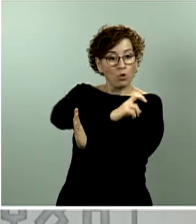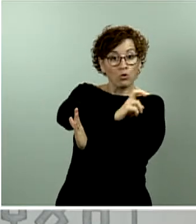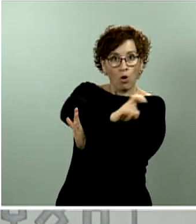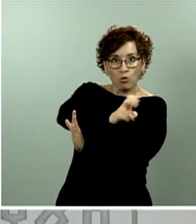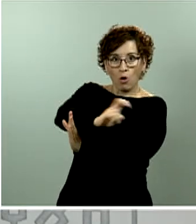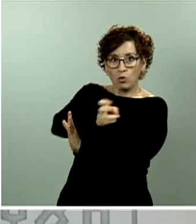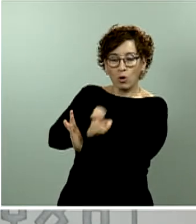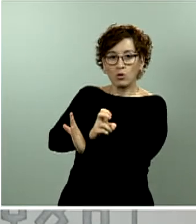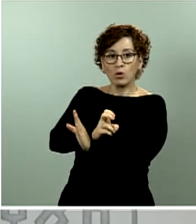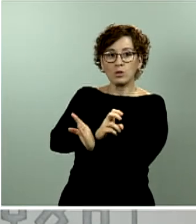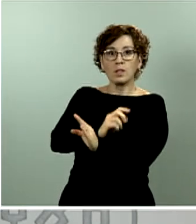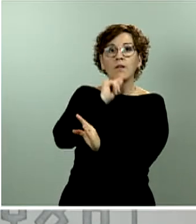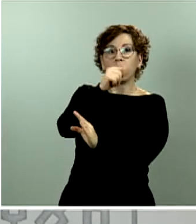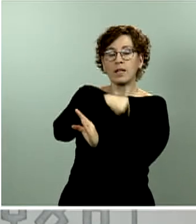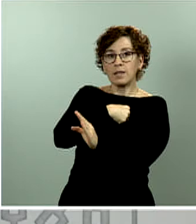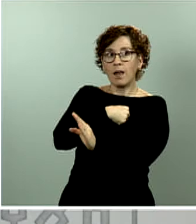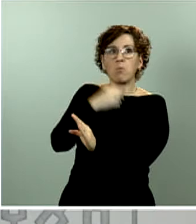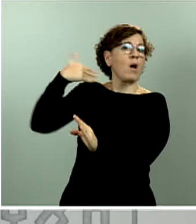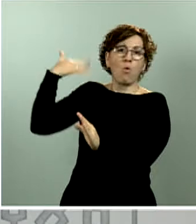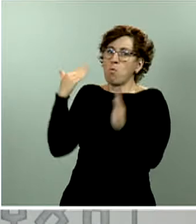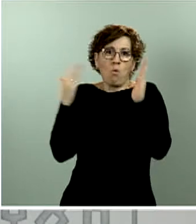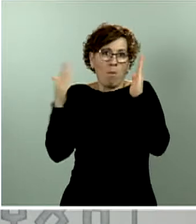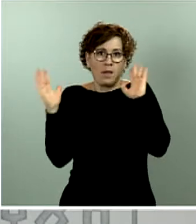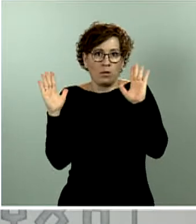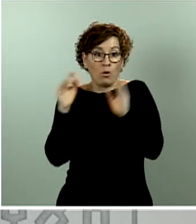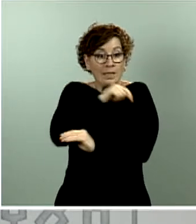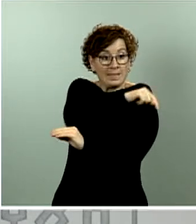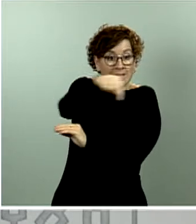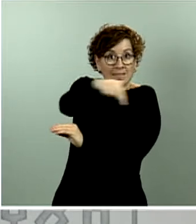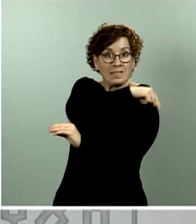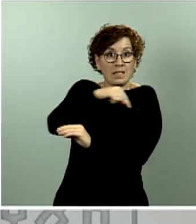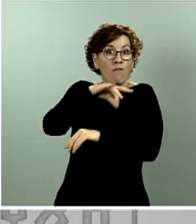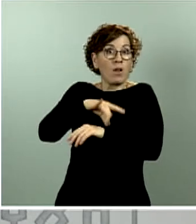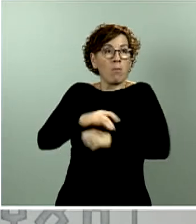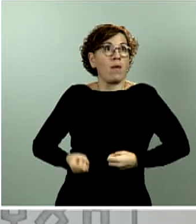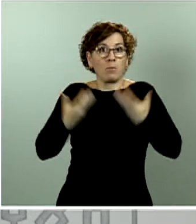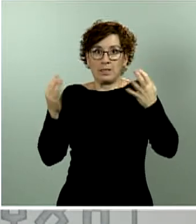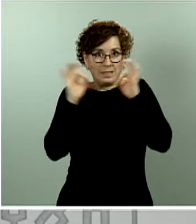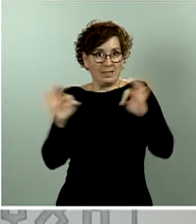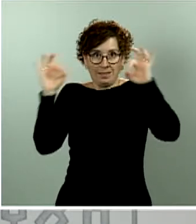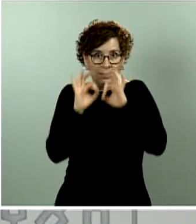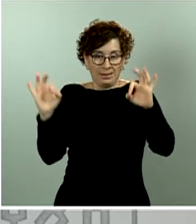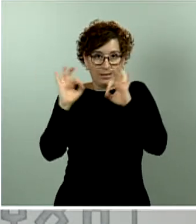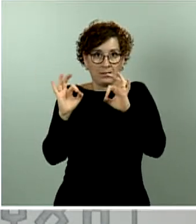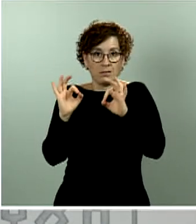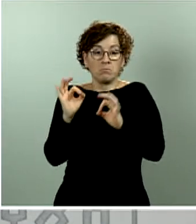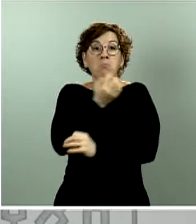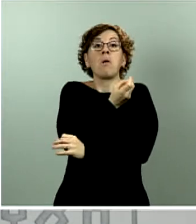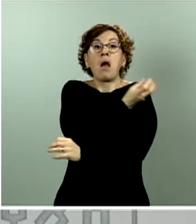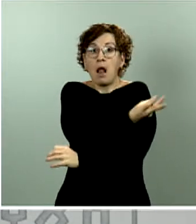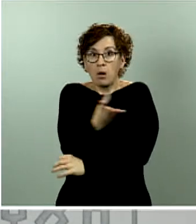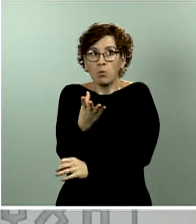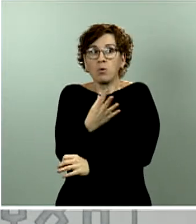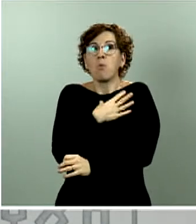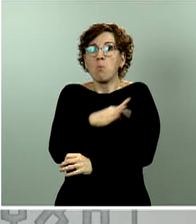no sabemos. En principio, muchos de ellos no desarrollaron enfermedad, otros pudieron desarrollarla, pero en otros periodos y no